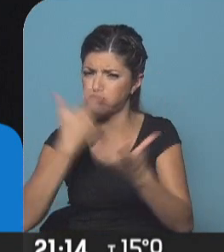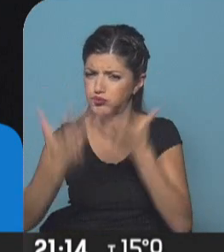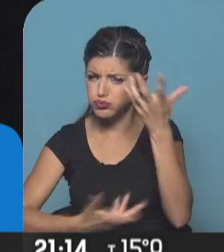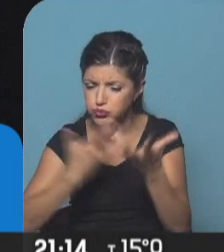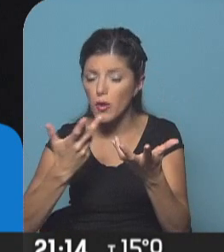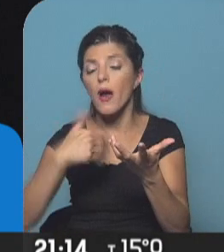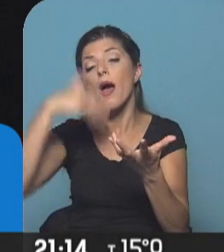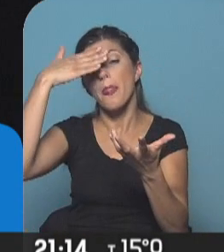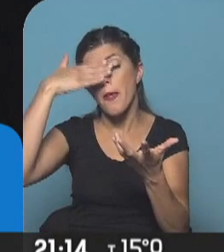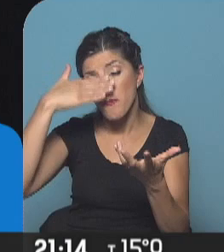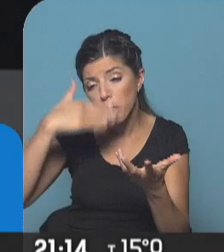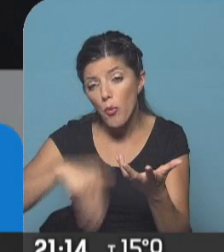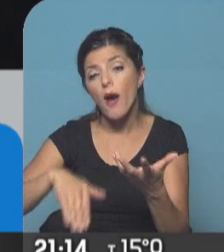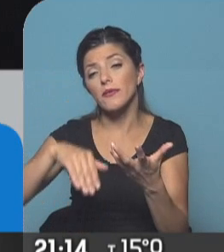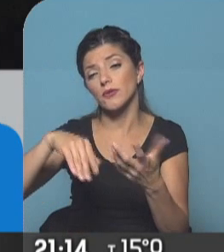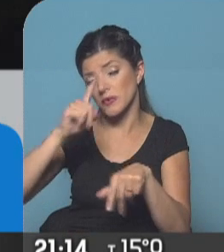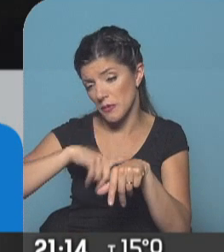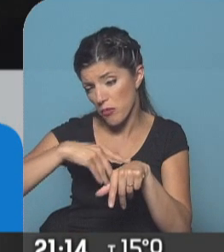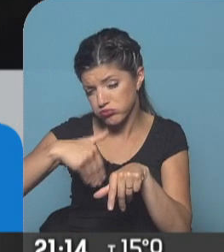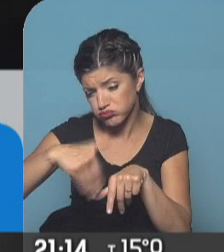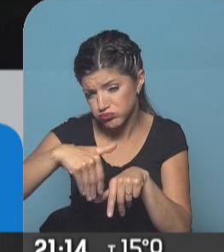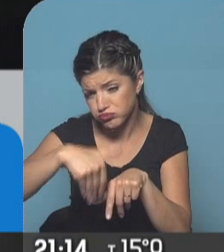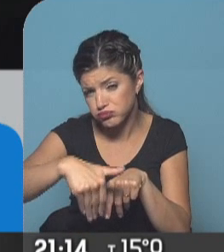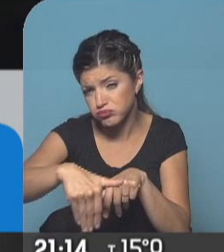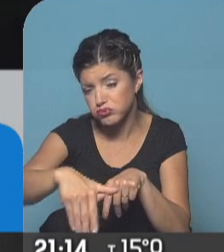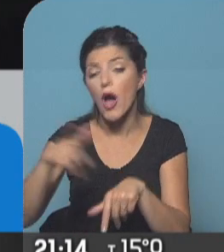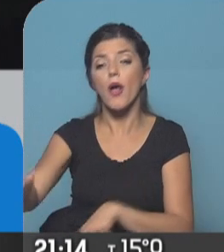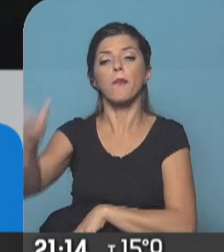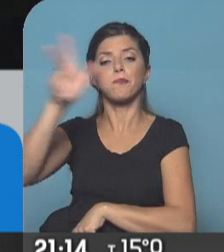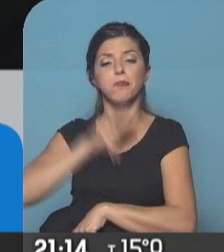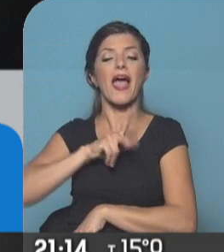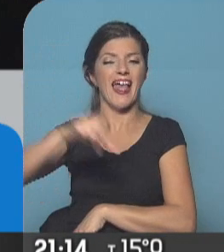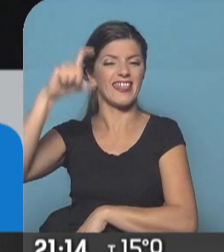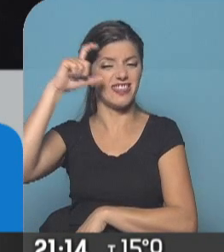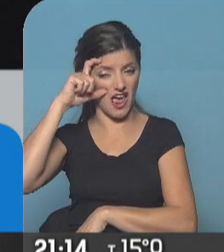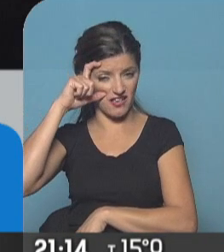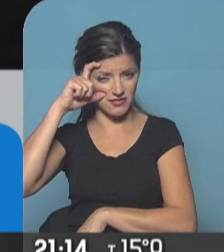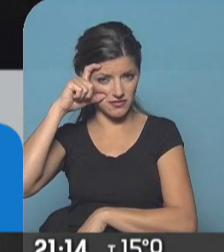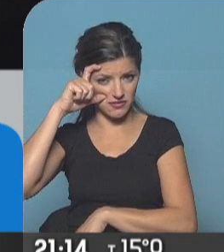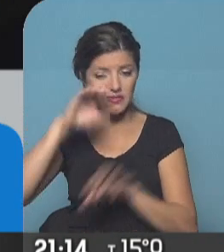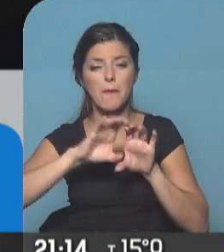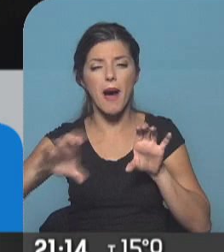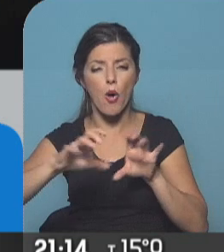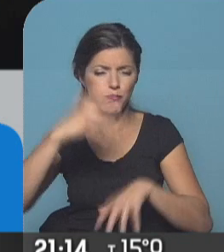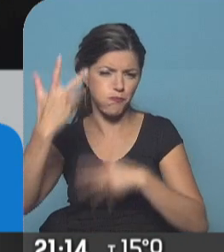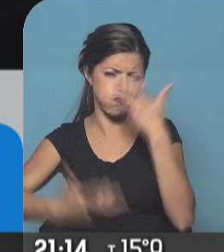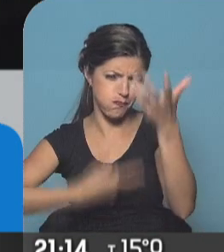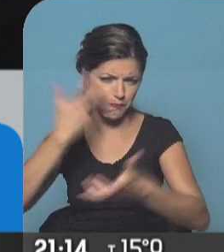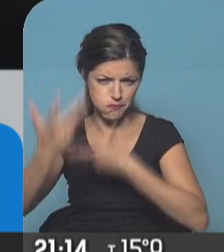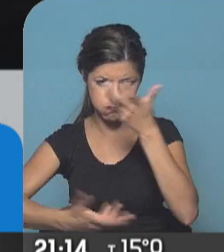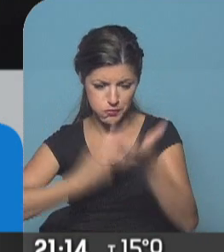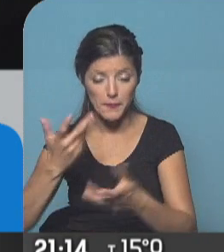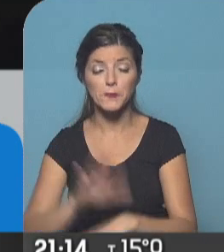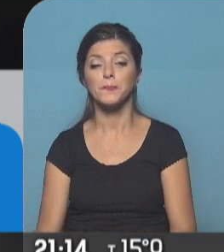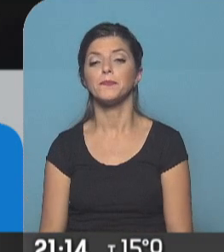información que fue trascendiendo con el correr de los minutos serían diez los vagones que se están quemando en este